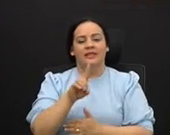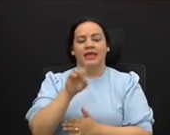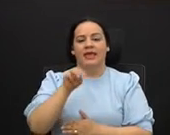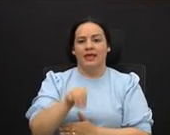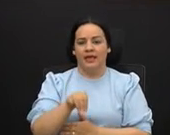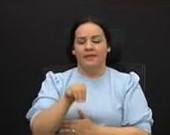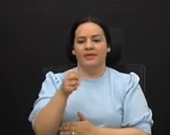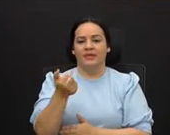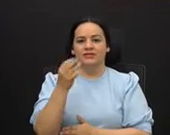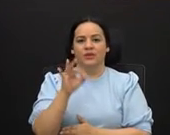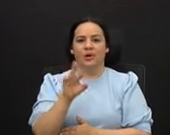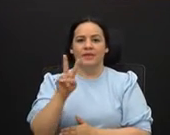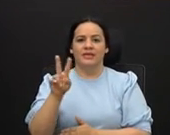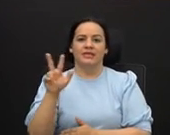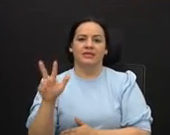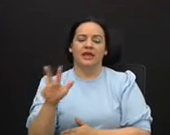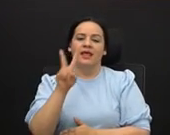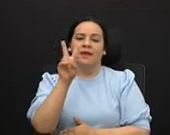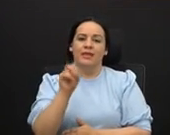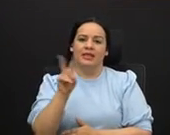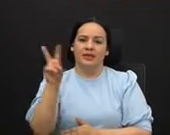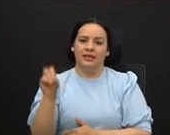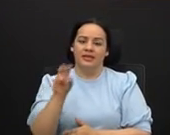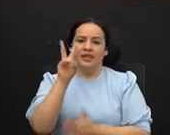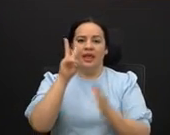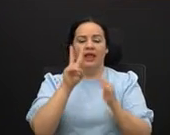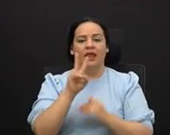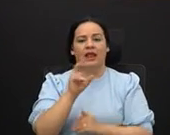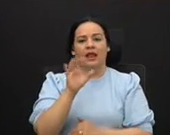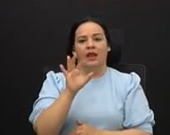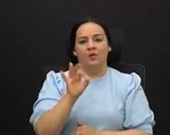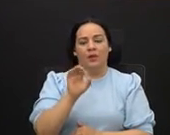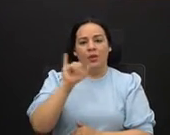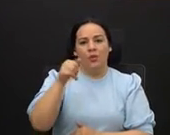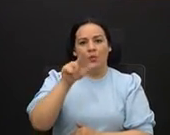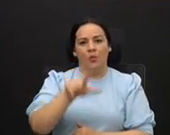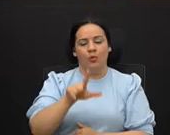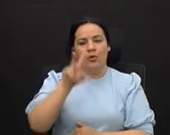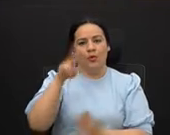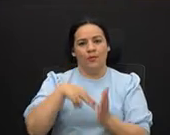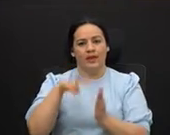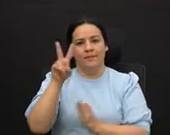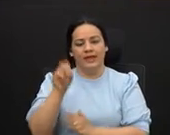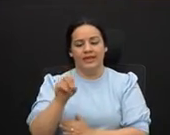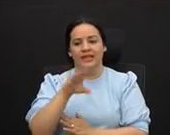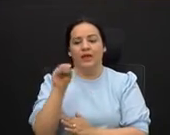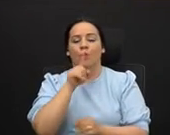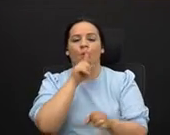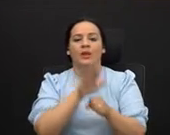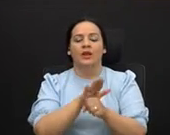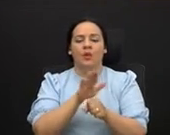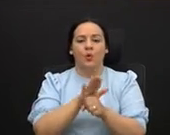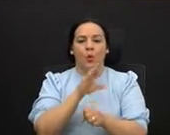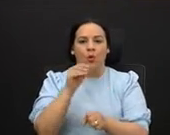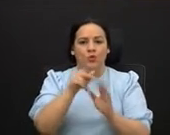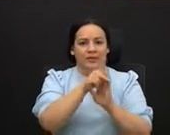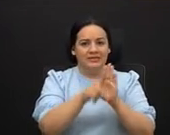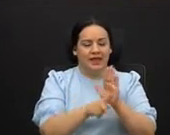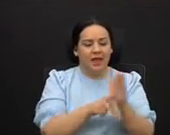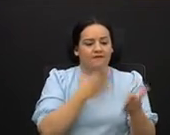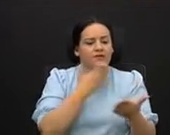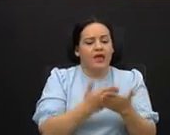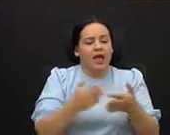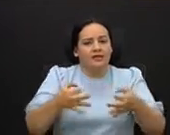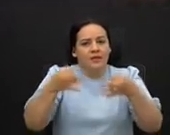DM0923-2020 del 20 de julio del 2020, donde le solicita cumplir con los principios de eficacia y eficiencia con